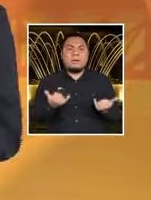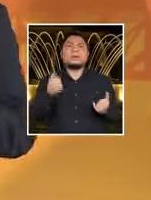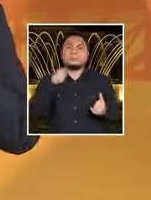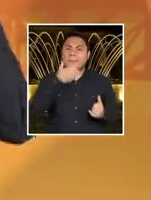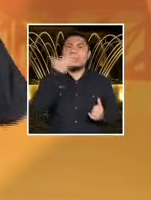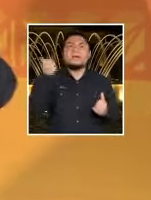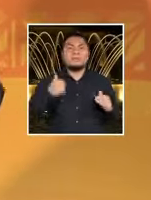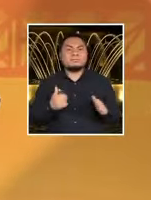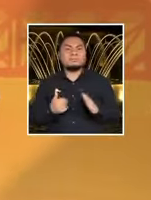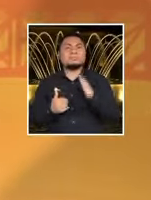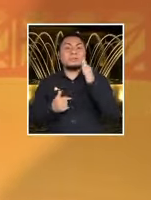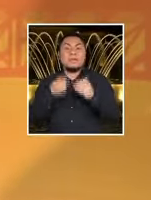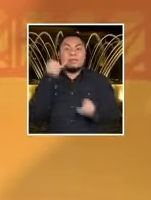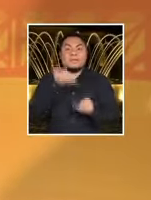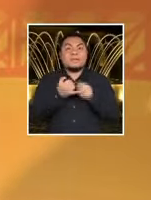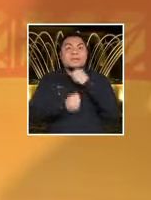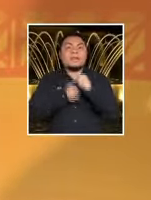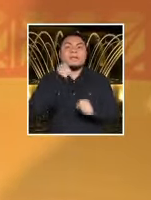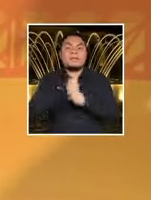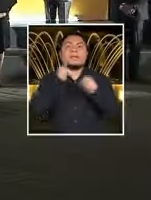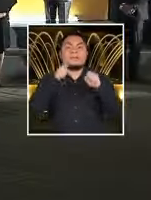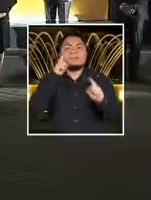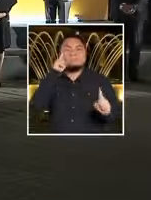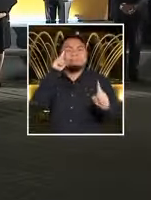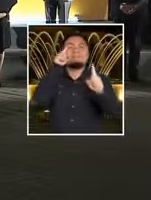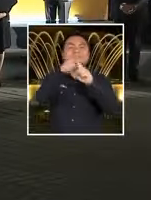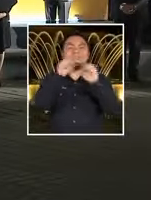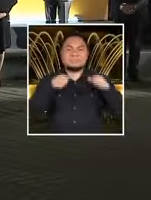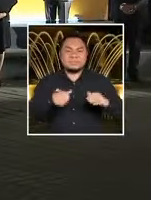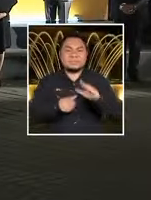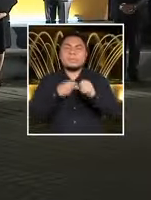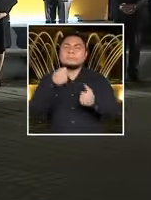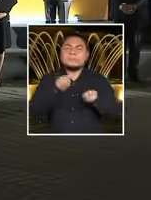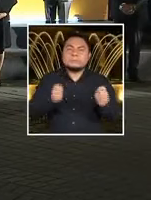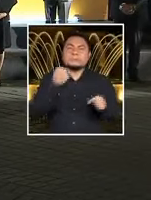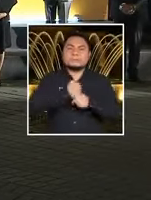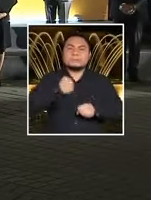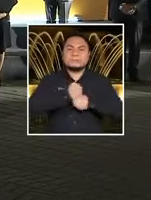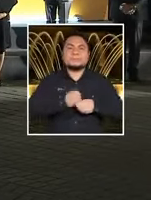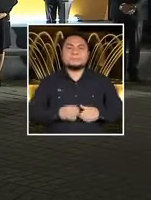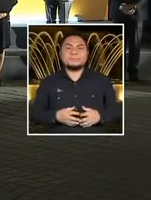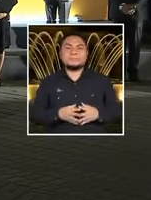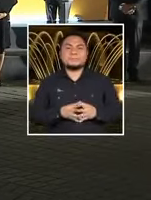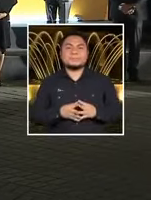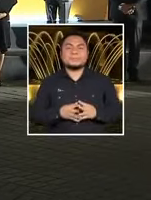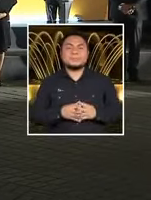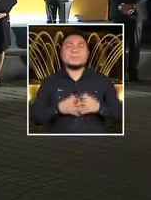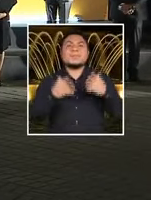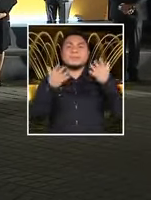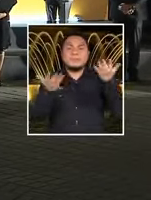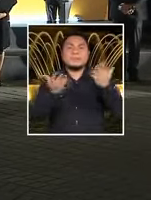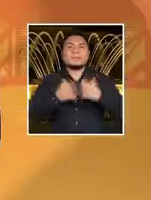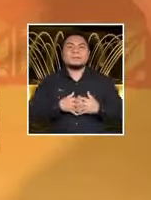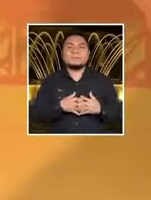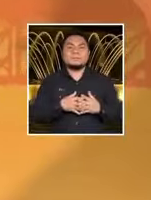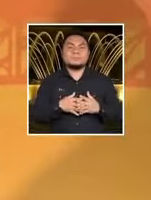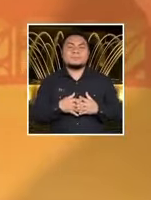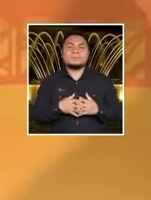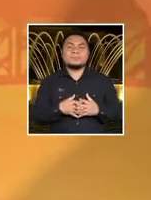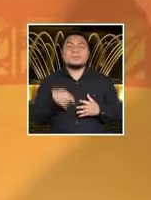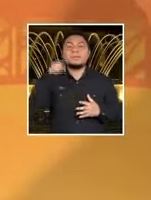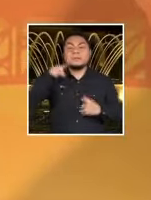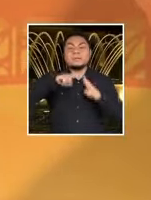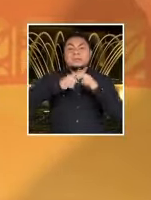lo que augura que para fin de año vamos a cumplir la meta que nos habíamos trazado. Pero